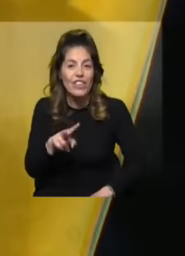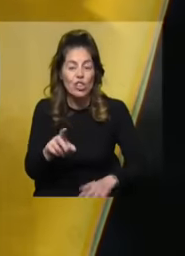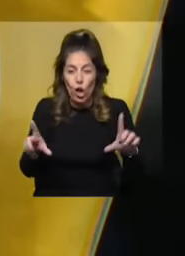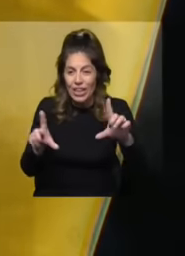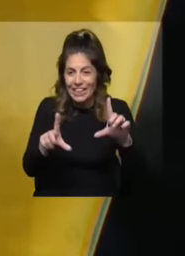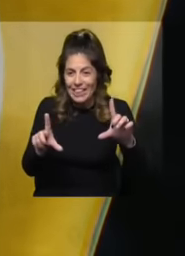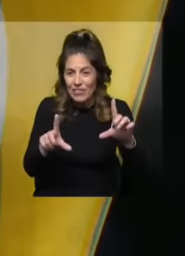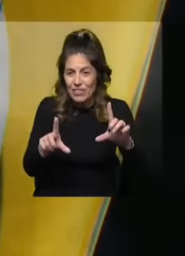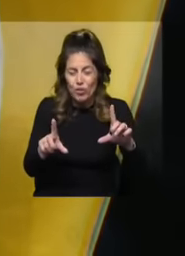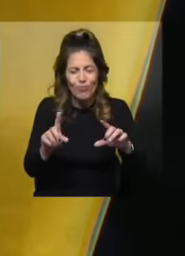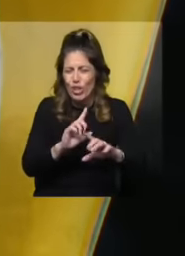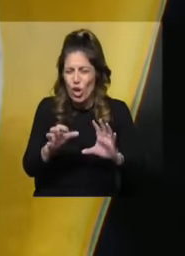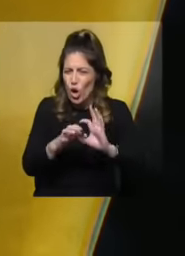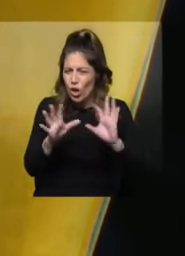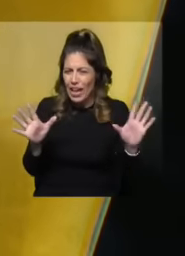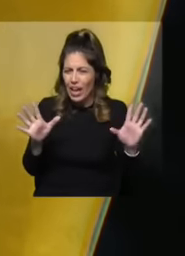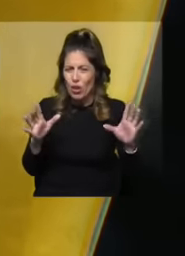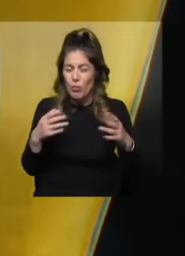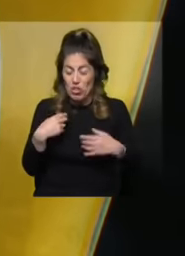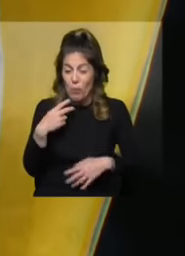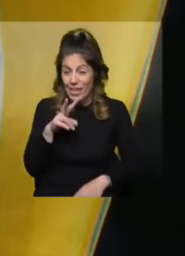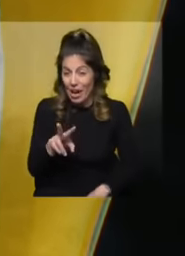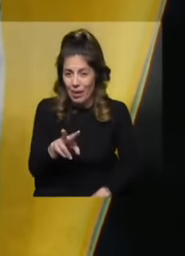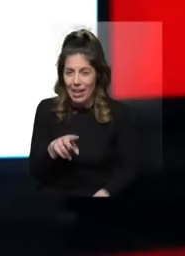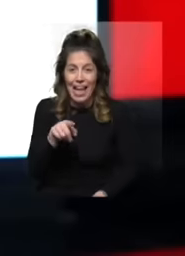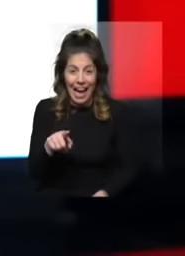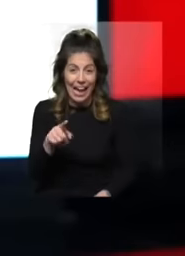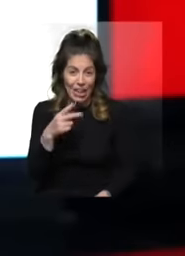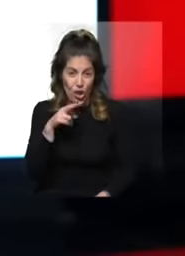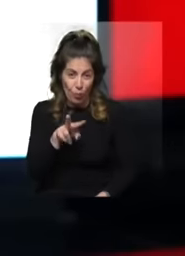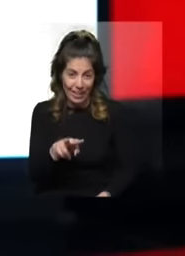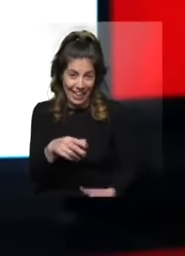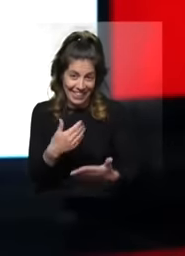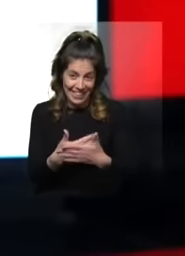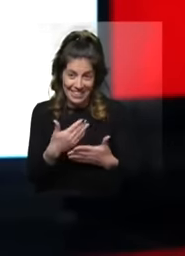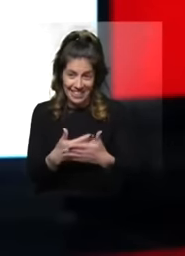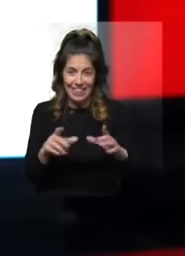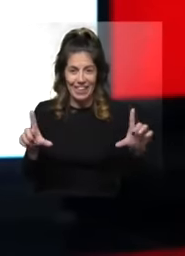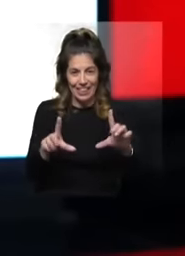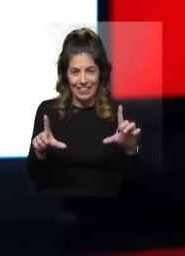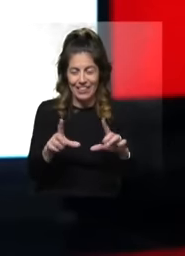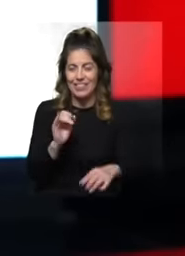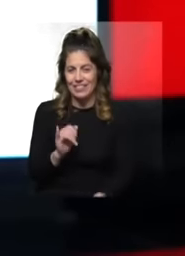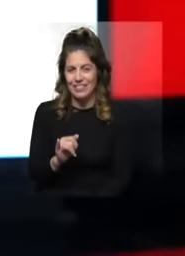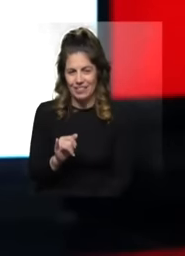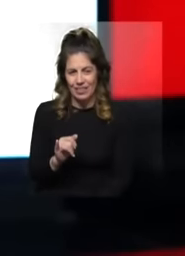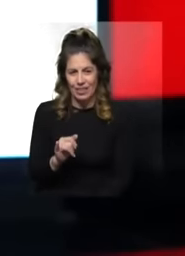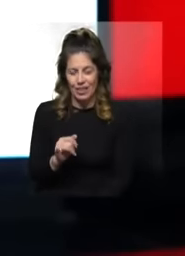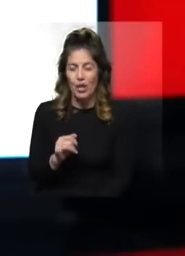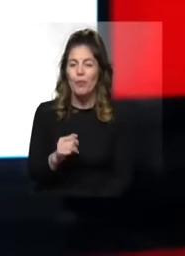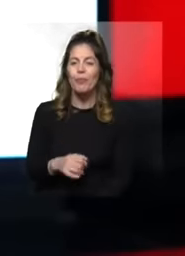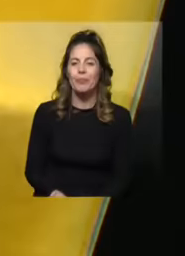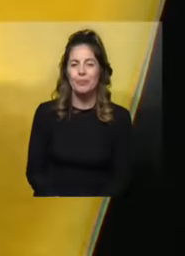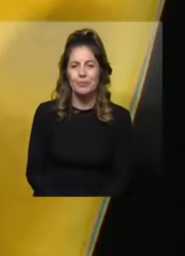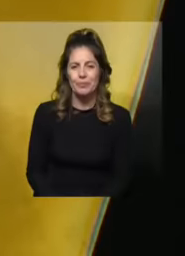tan claro, porque yo era un consumidor. Bueno, ahí nos veías de cerca. De Discodromo, ¿no? Tele. Era un consumidor. Pero bueno,